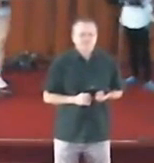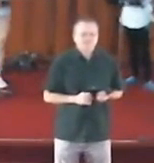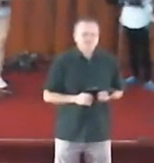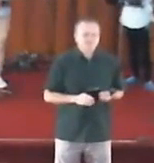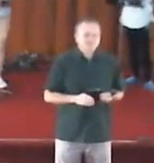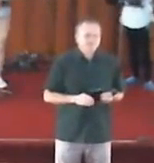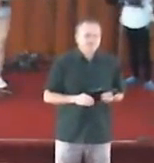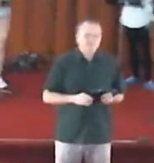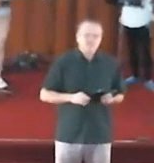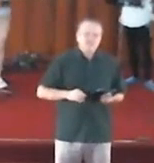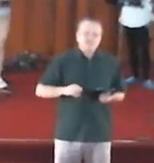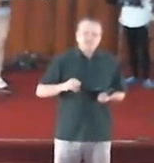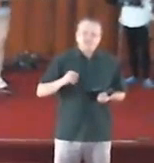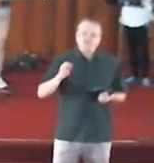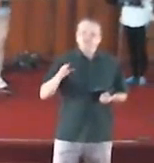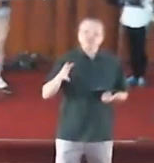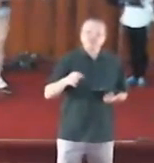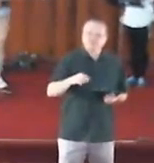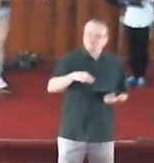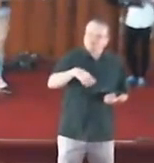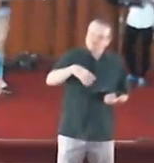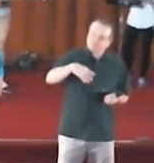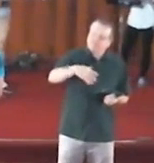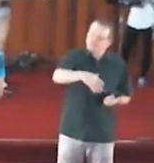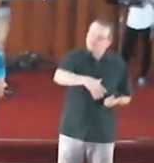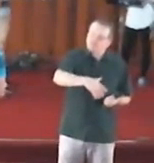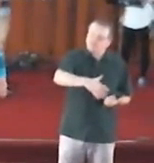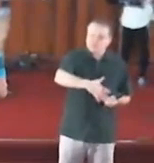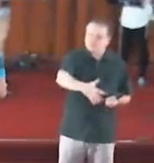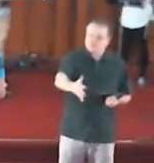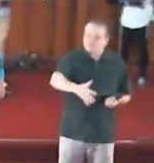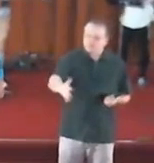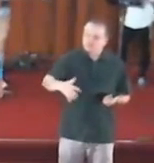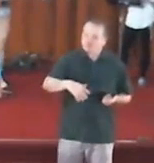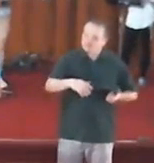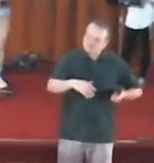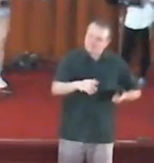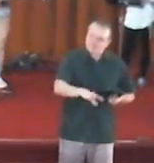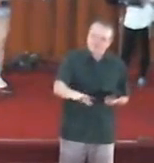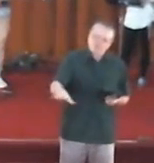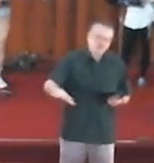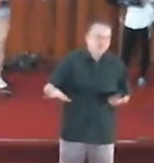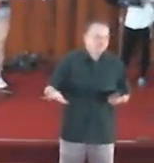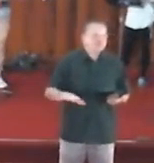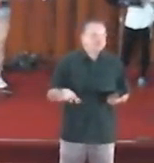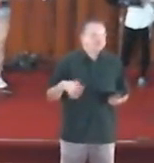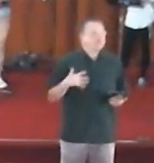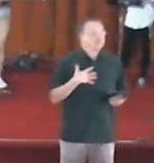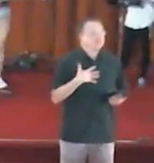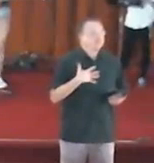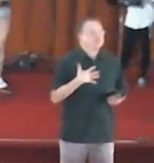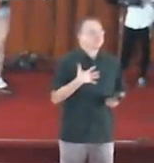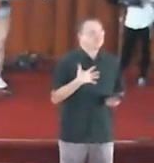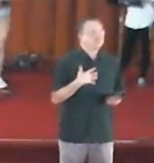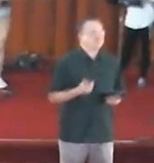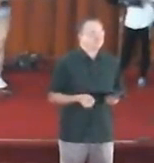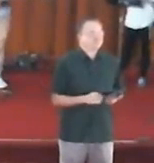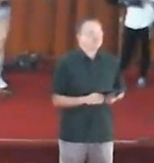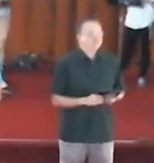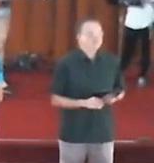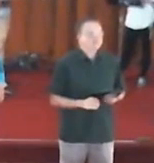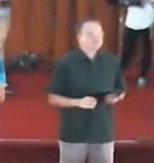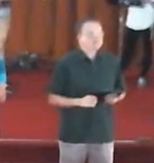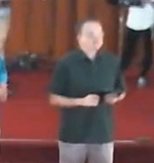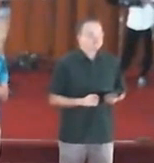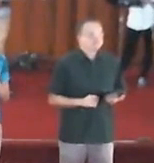friend of mine wrote. Él lo escribió después de haber hecho todo un estudio bíblico acerca de la obra del Espíritu Santo en nuestras vidas.